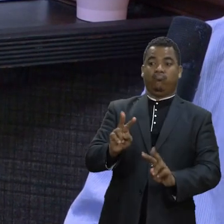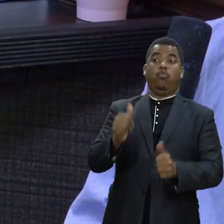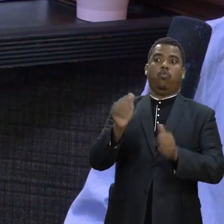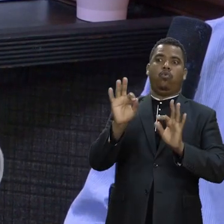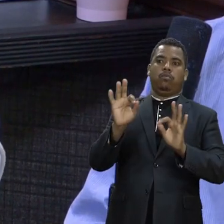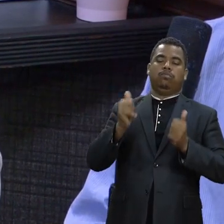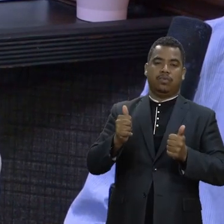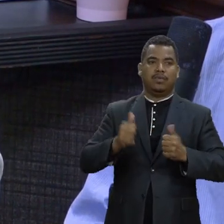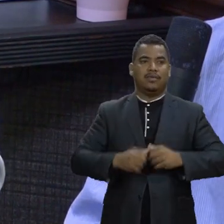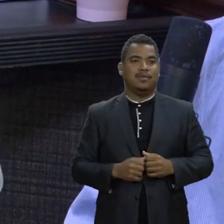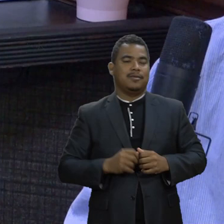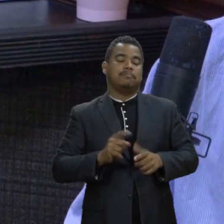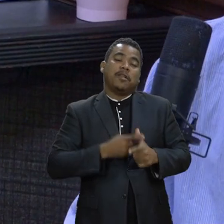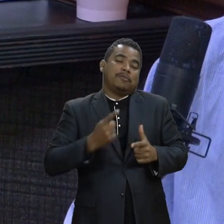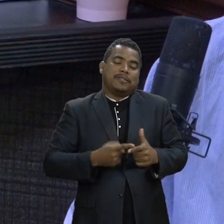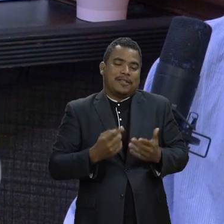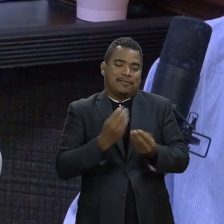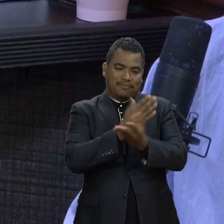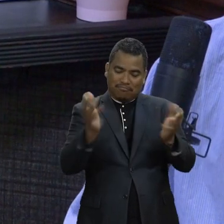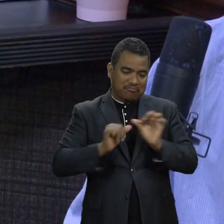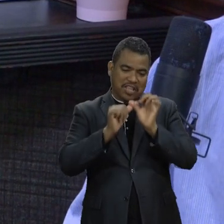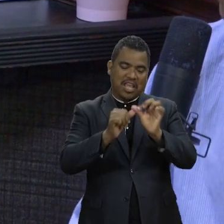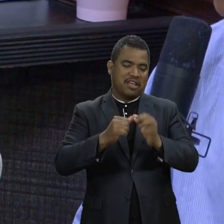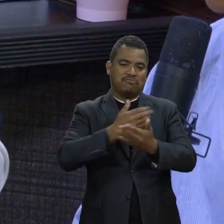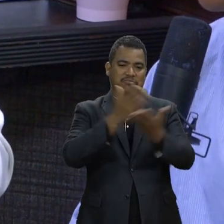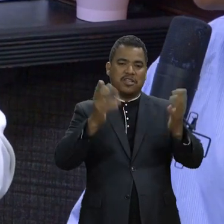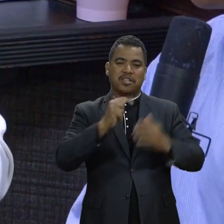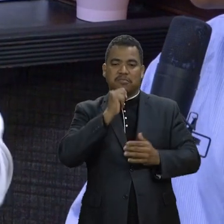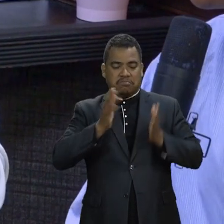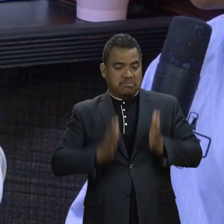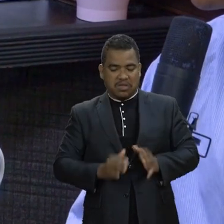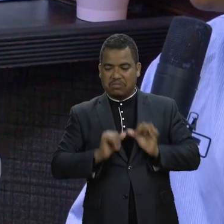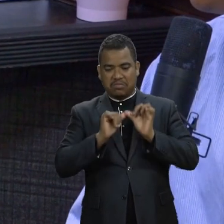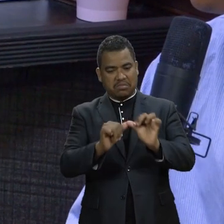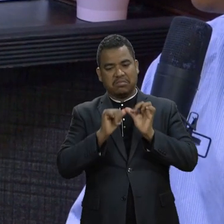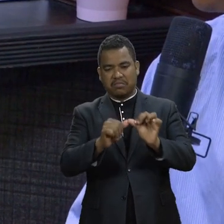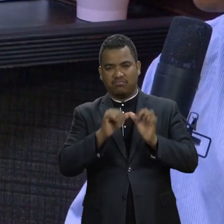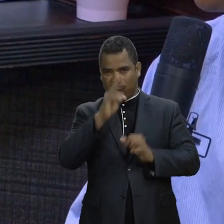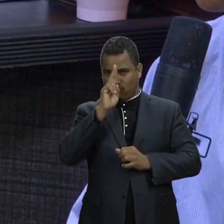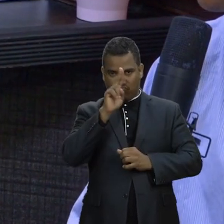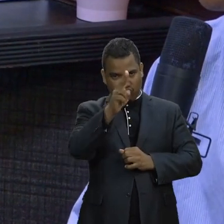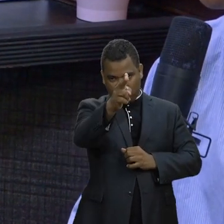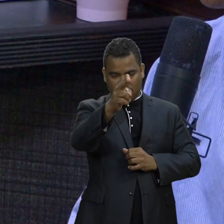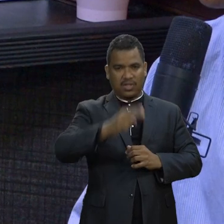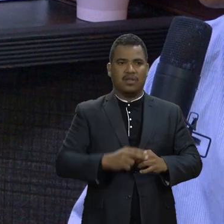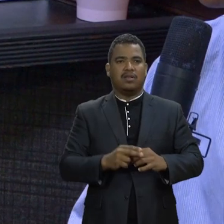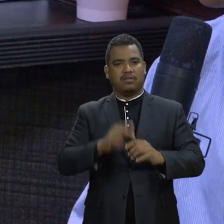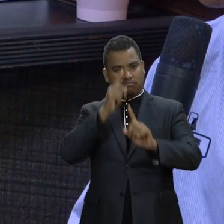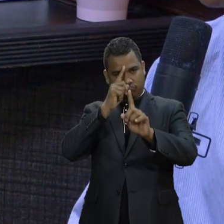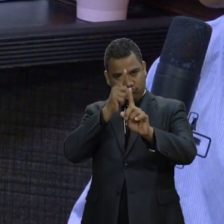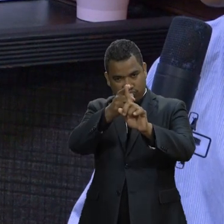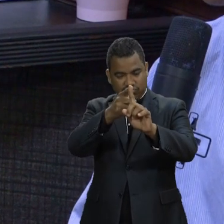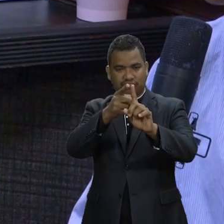nada, que sigan hacia adelante y que no cejen, que su norte debe ser una